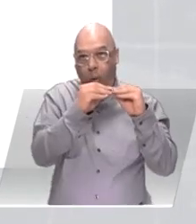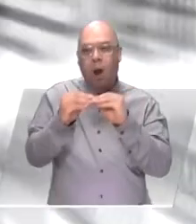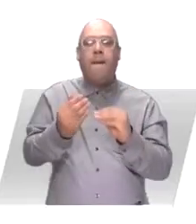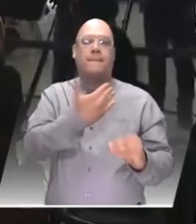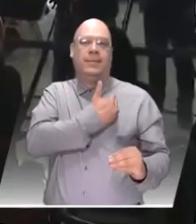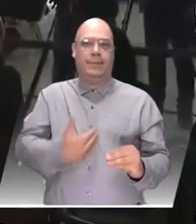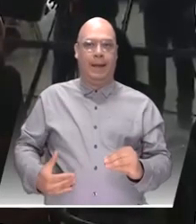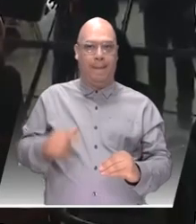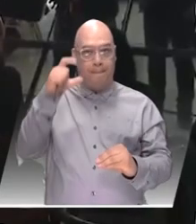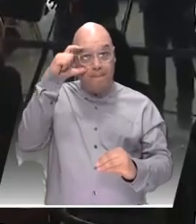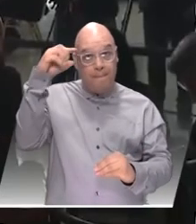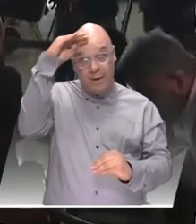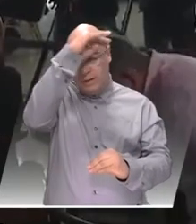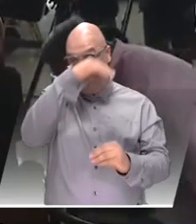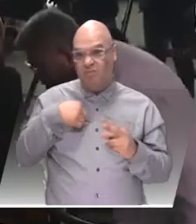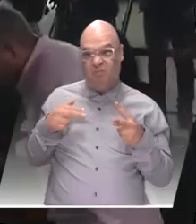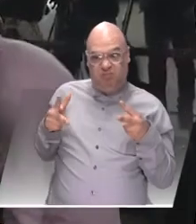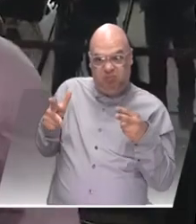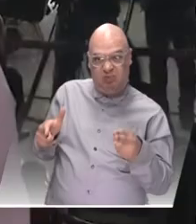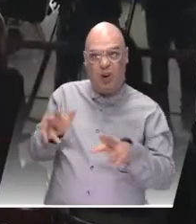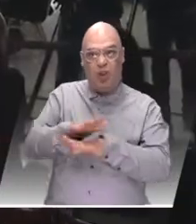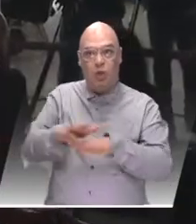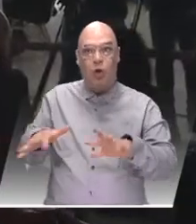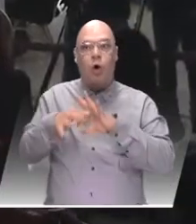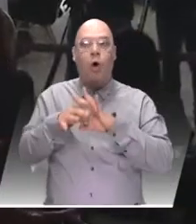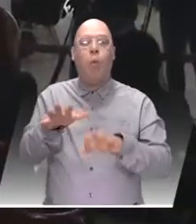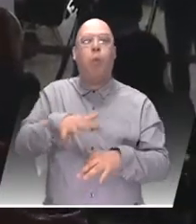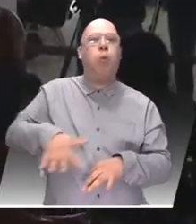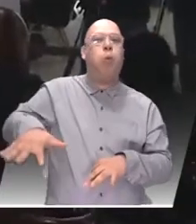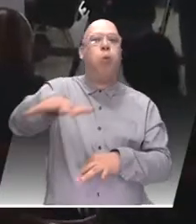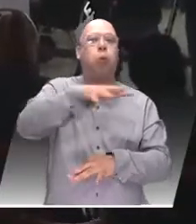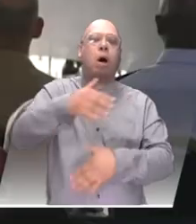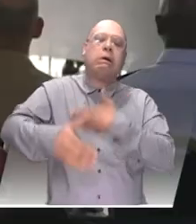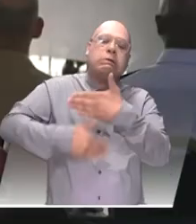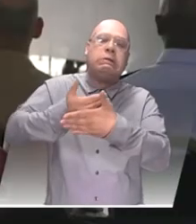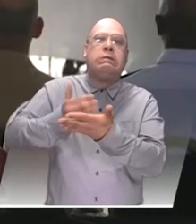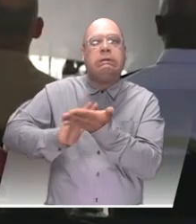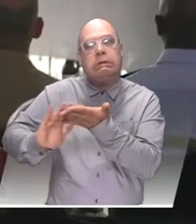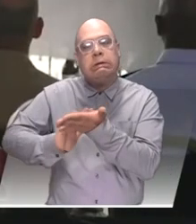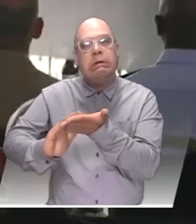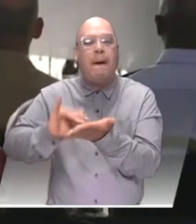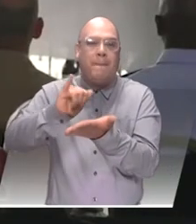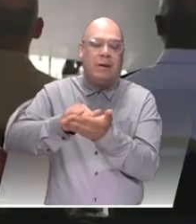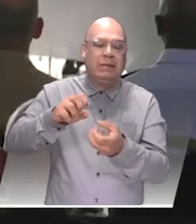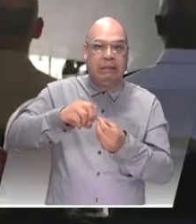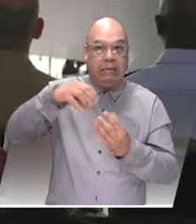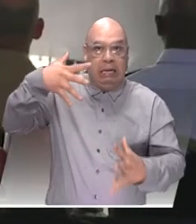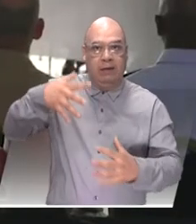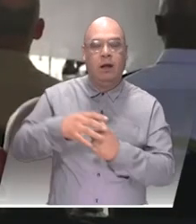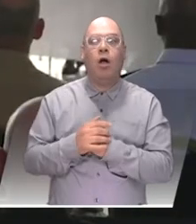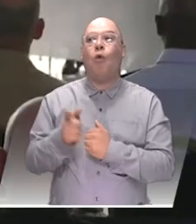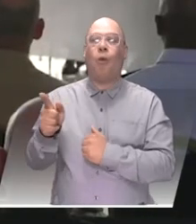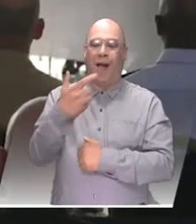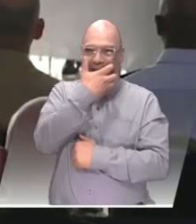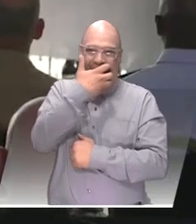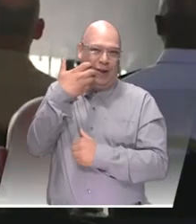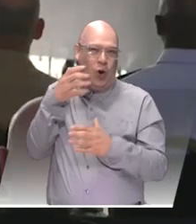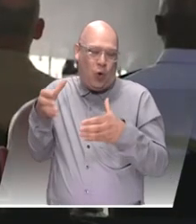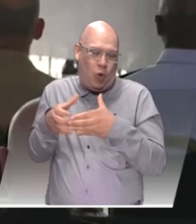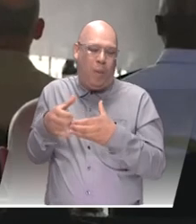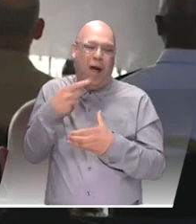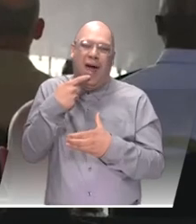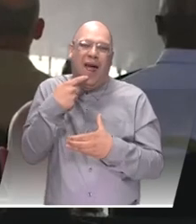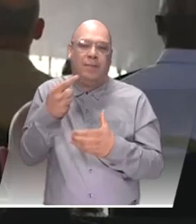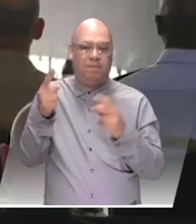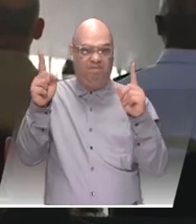Petro sobre el cese del fuego, esta entró en una crisis que está por resolverse. También señala el grupo guerrillero que, abro comillas,